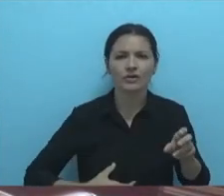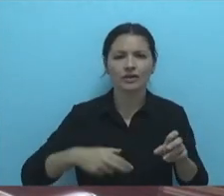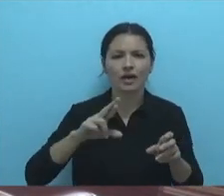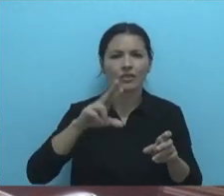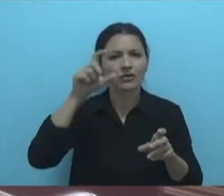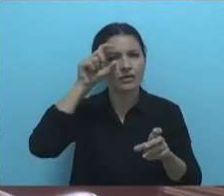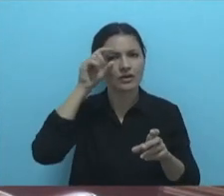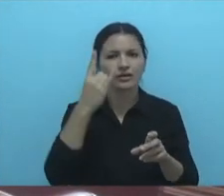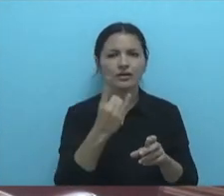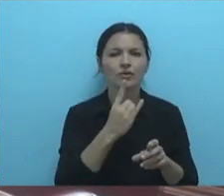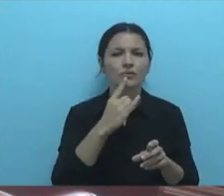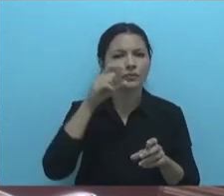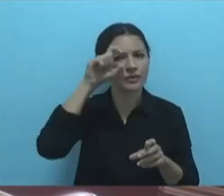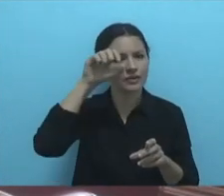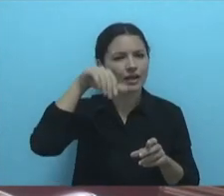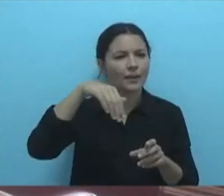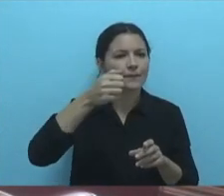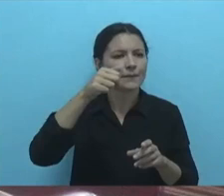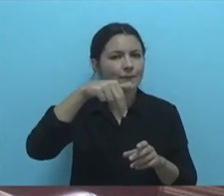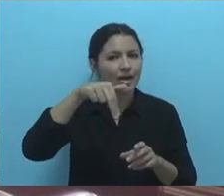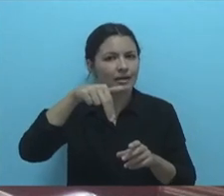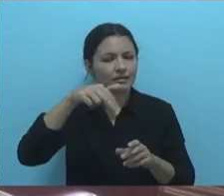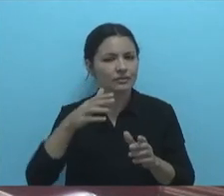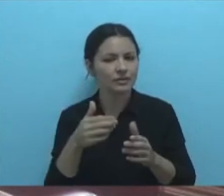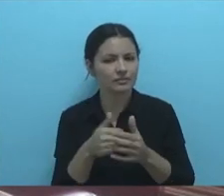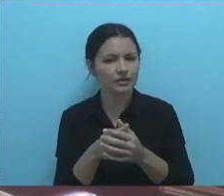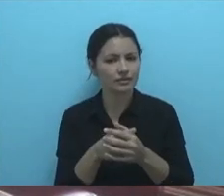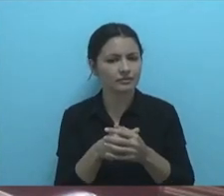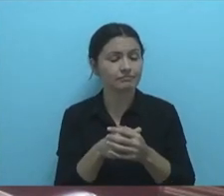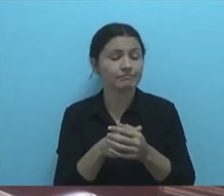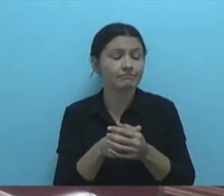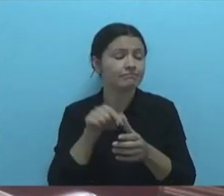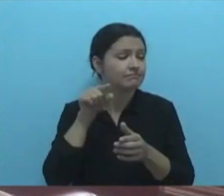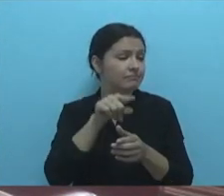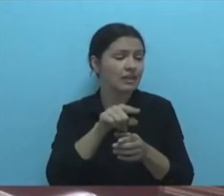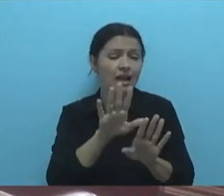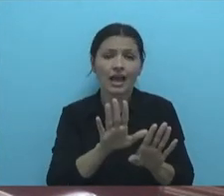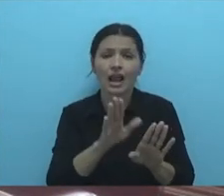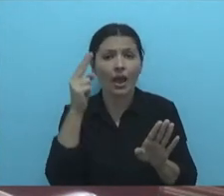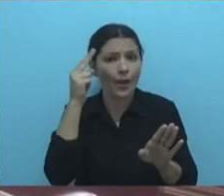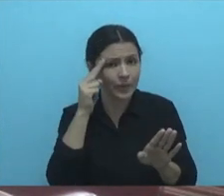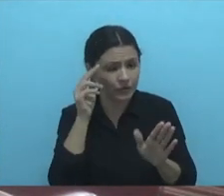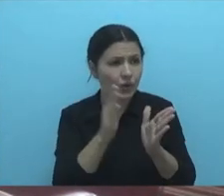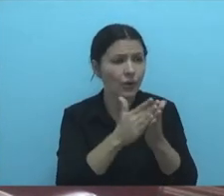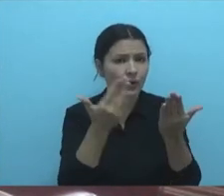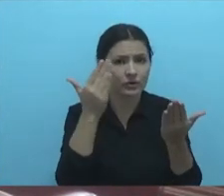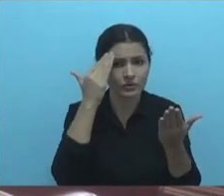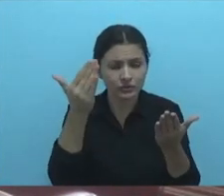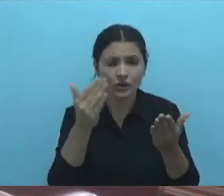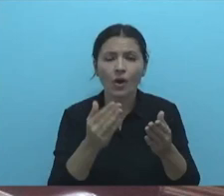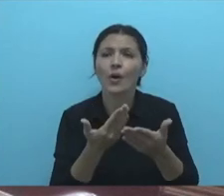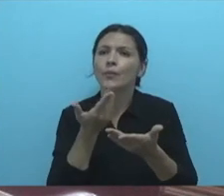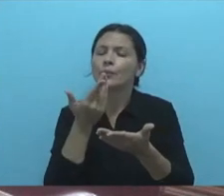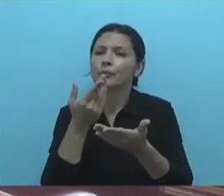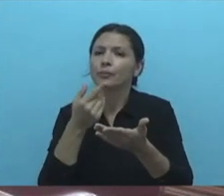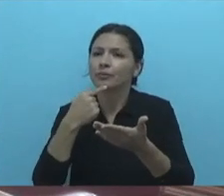y ni siquiera amagó con a través de leyes que tiene una jerarquía superior a una resolución fue a la Corte Suprema